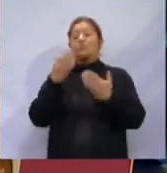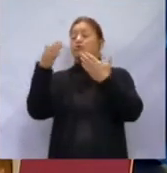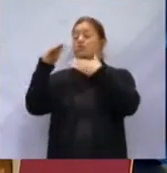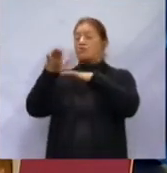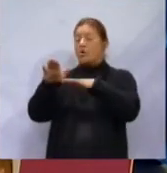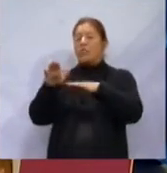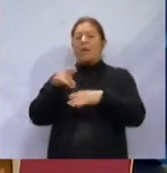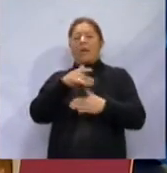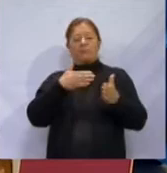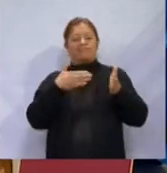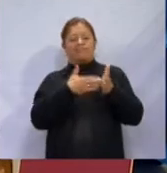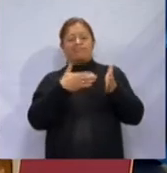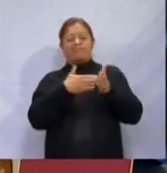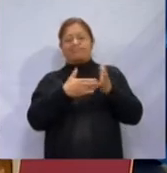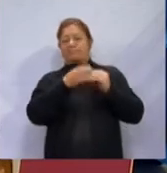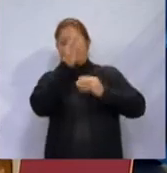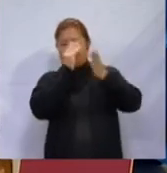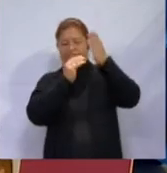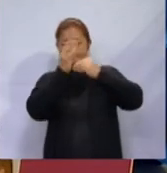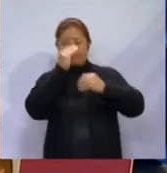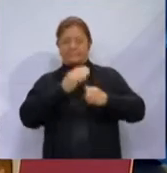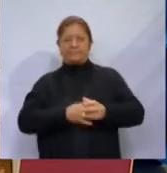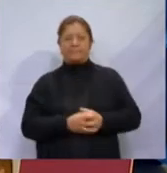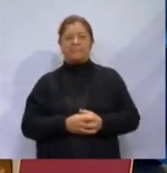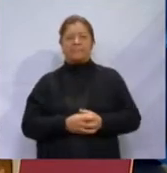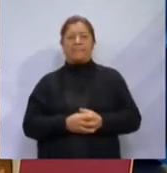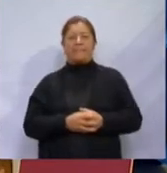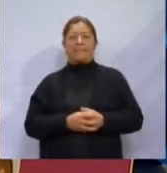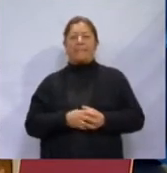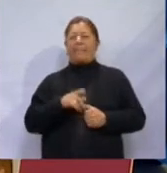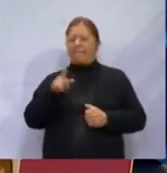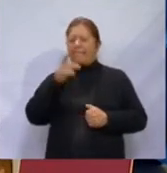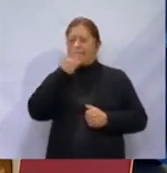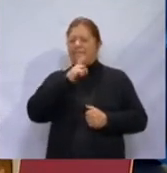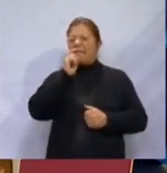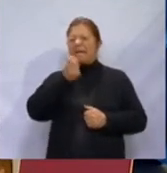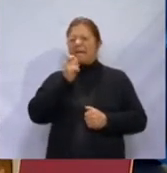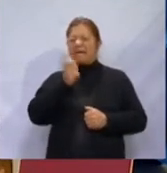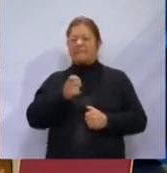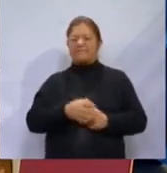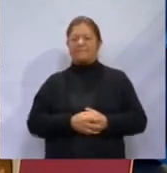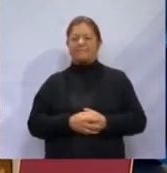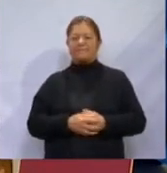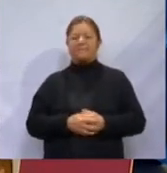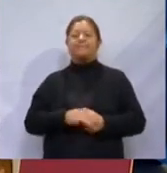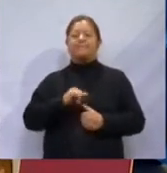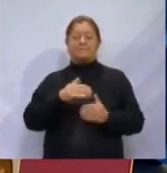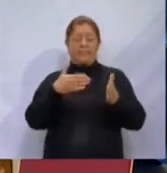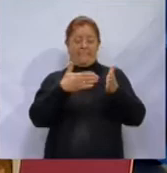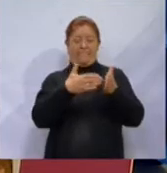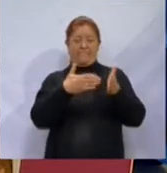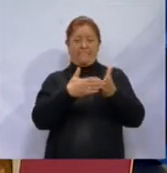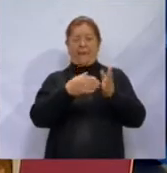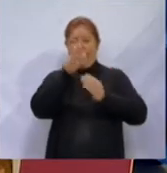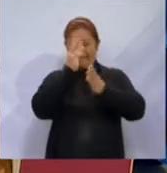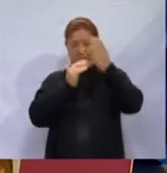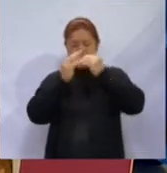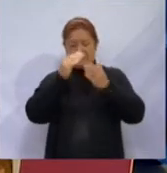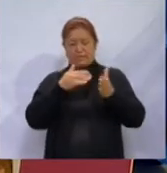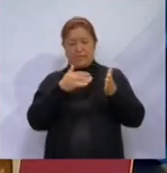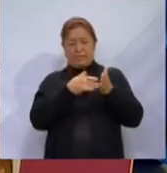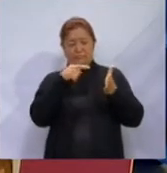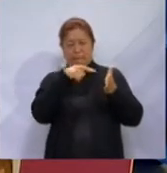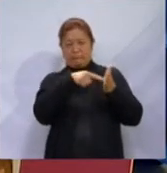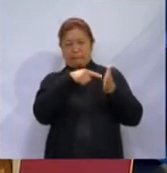aprendizaje y la participación, ¿podrías recordarnos a qué se refieren? Sí, las barreras de aprendizaje